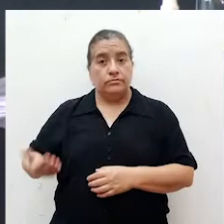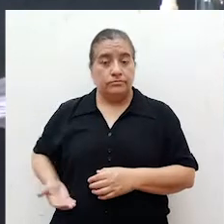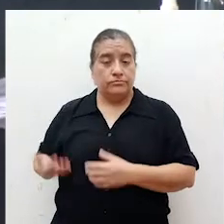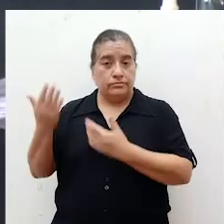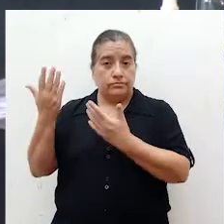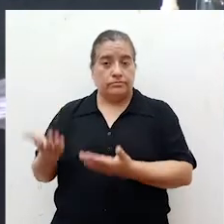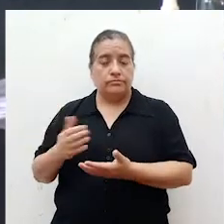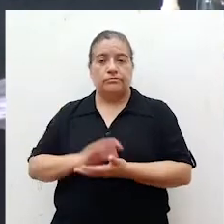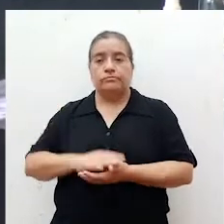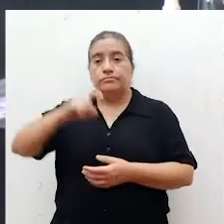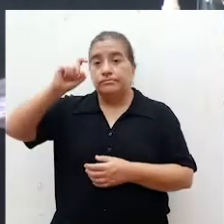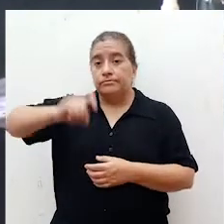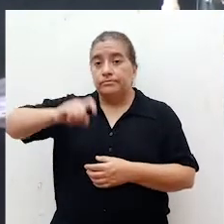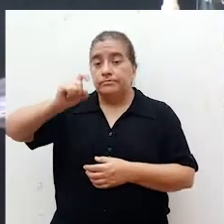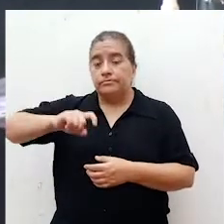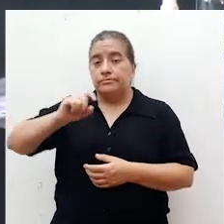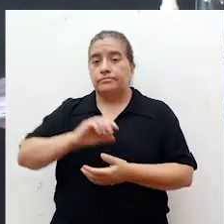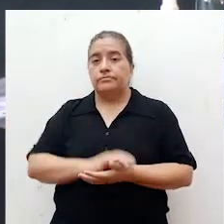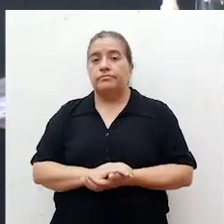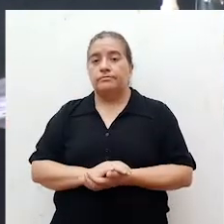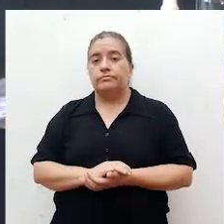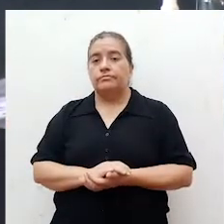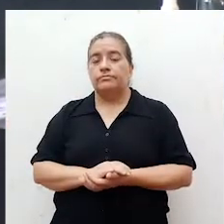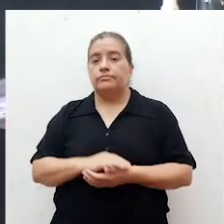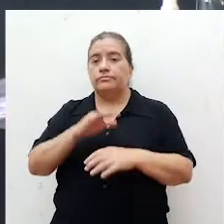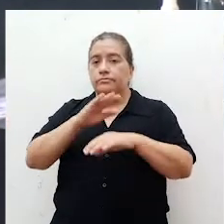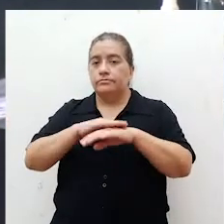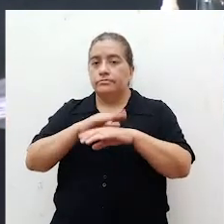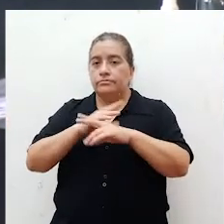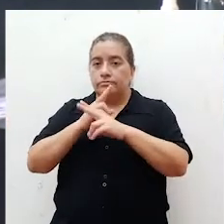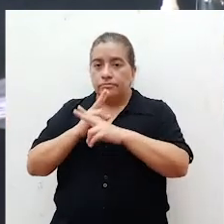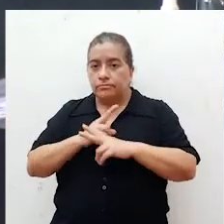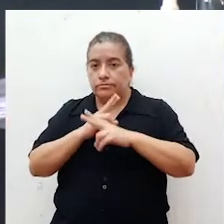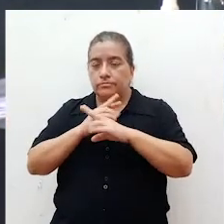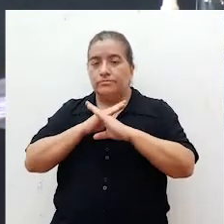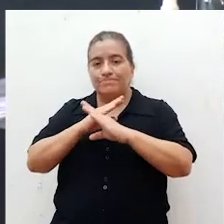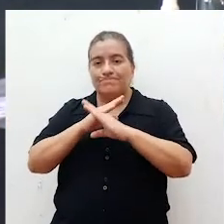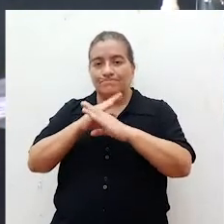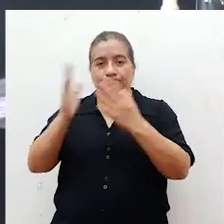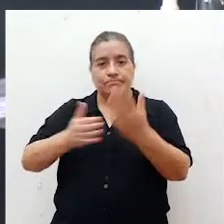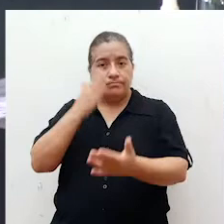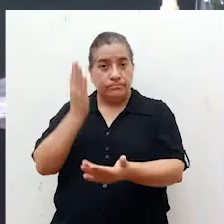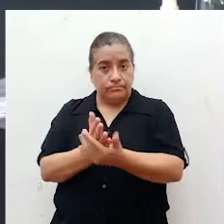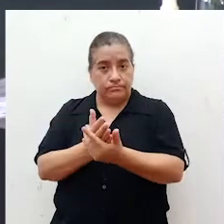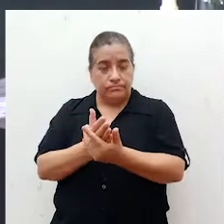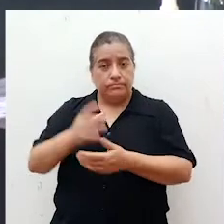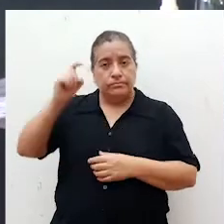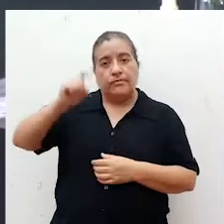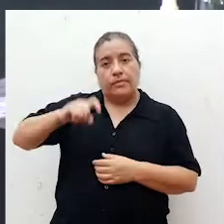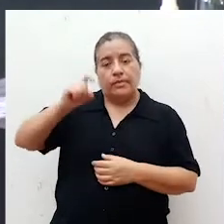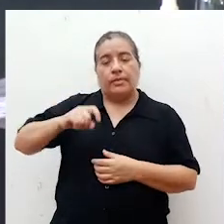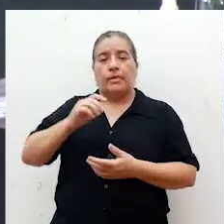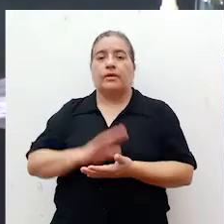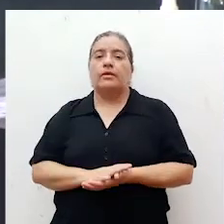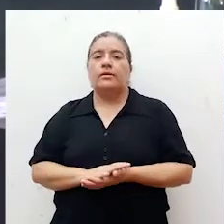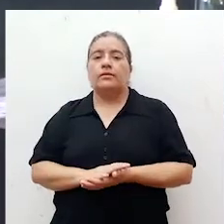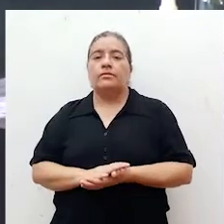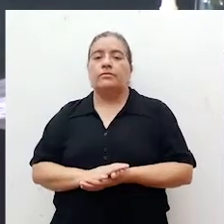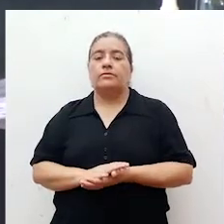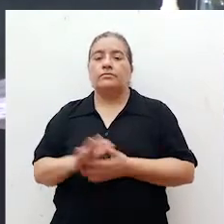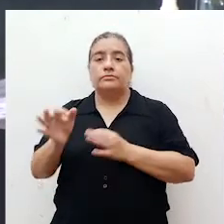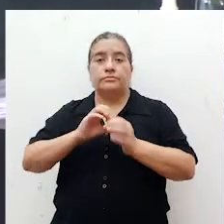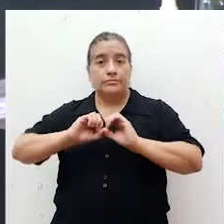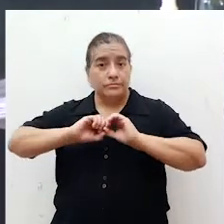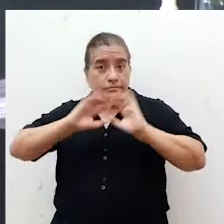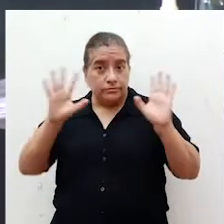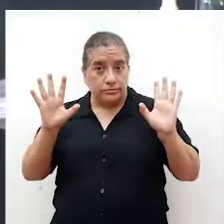al sector privado de parte del Estado, a la necesidad de prevenir y gestionar los conflictos,